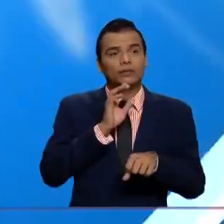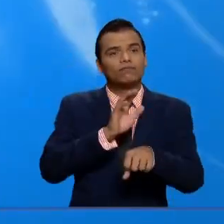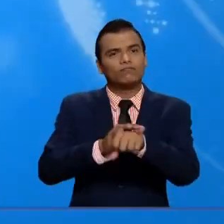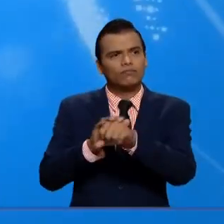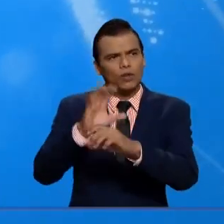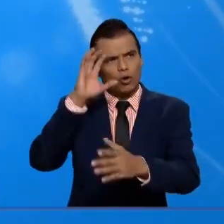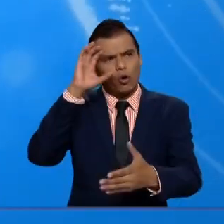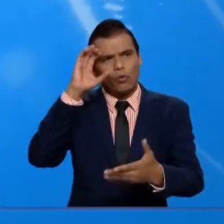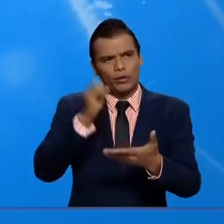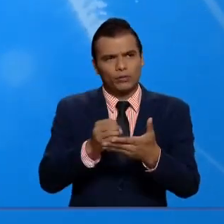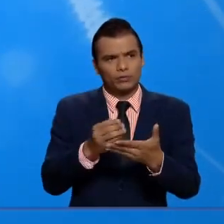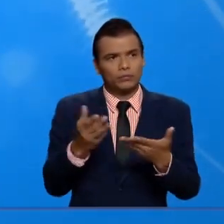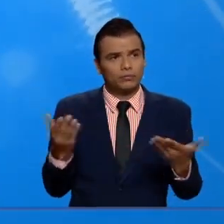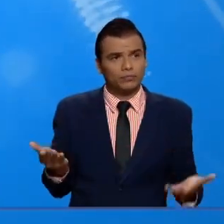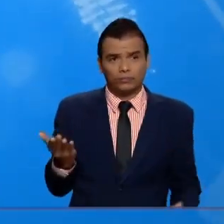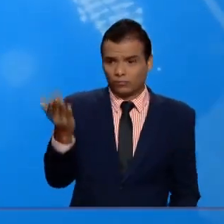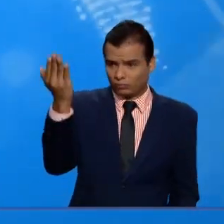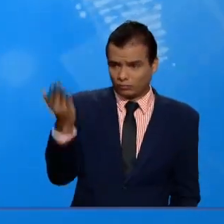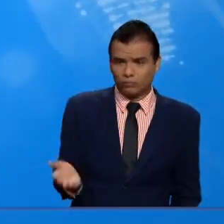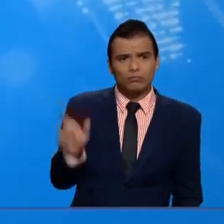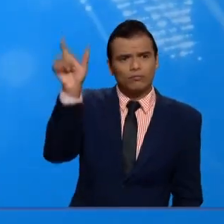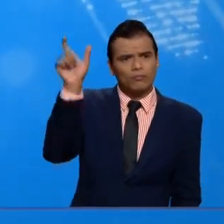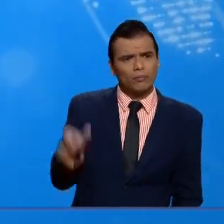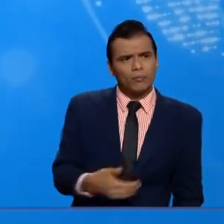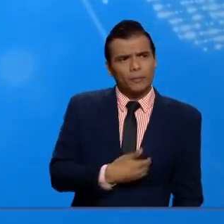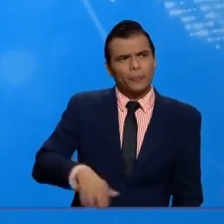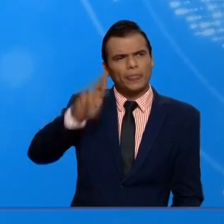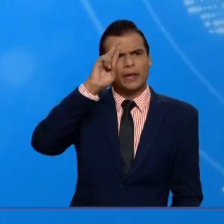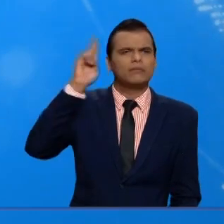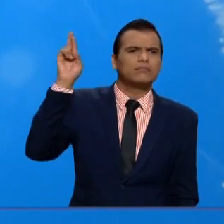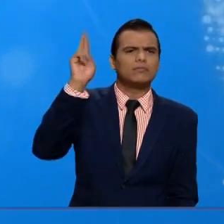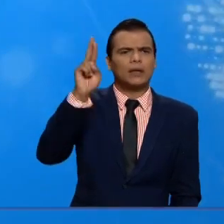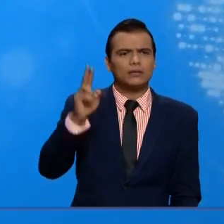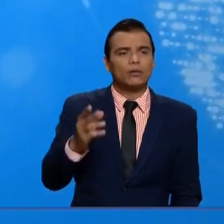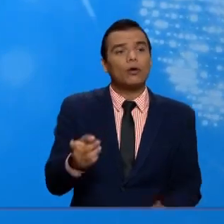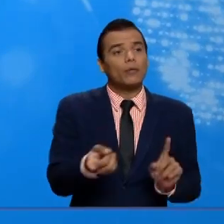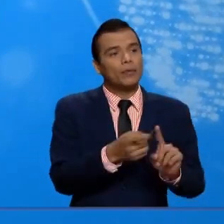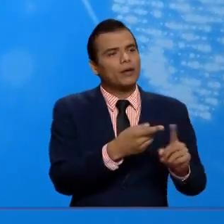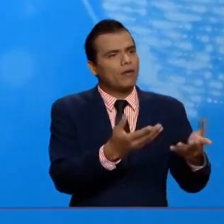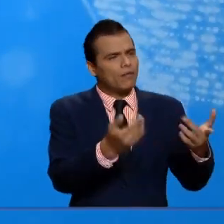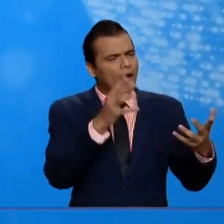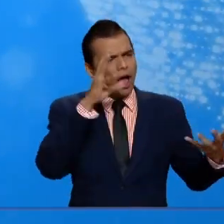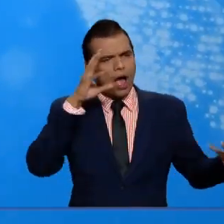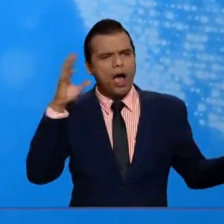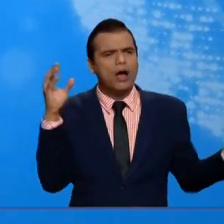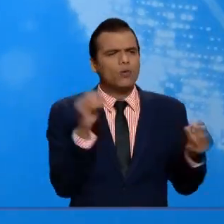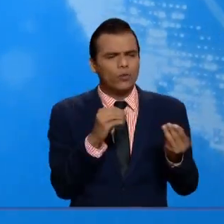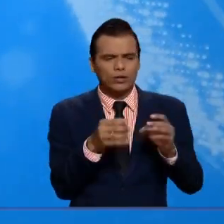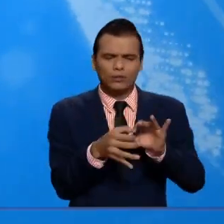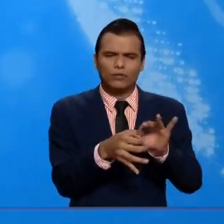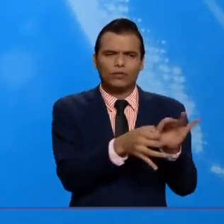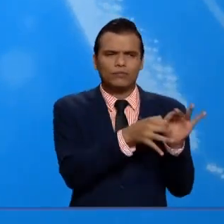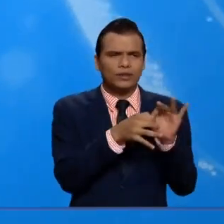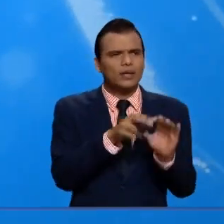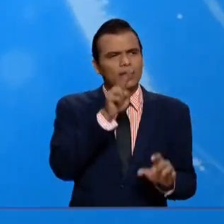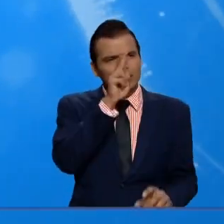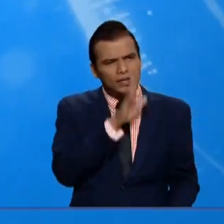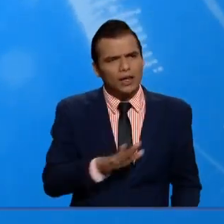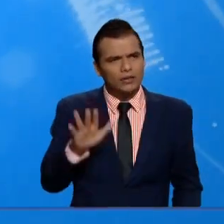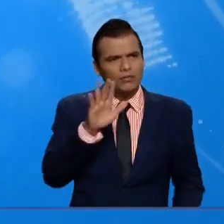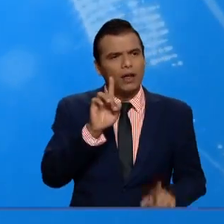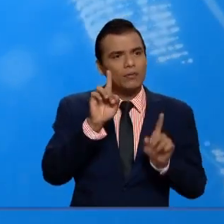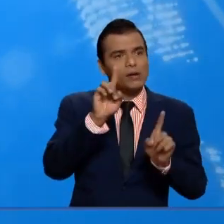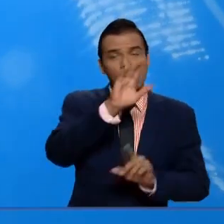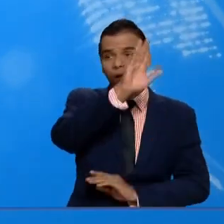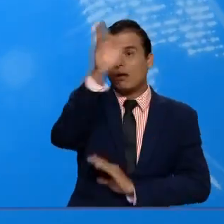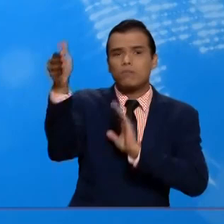Le exijo respeto, presidente. Por un lado, nos tiende la mano para hablar del gran acuerdo nacional, pero con la otra mano